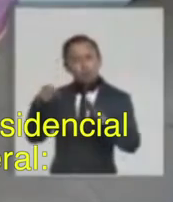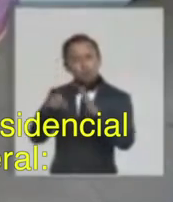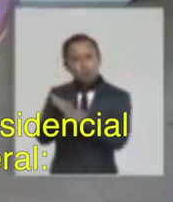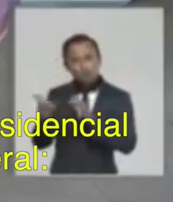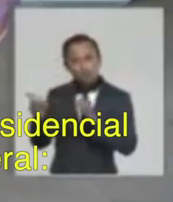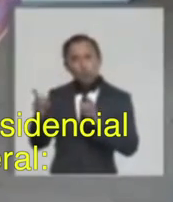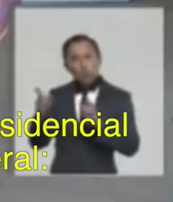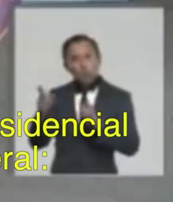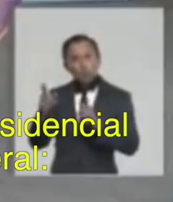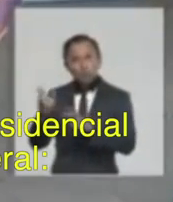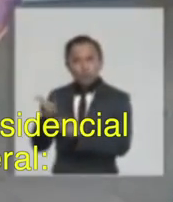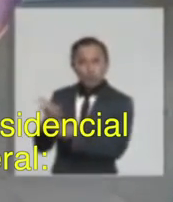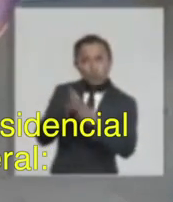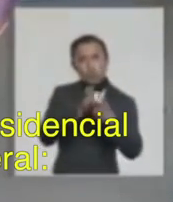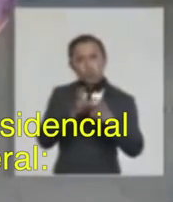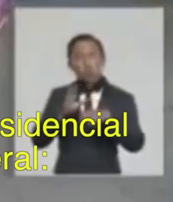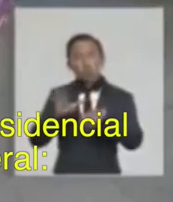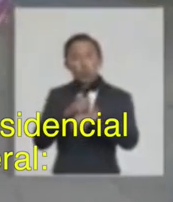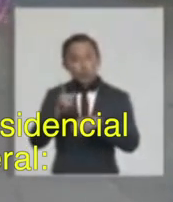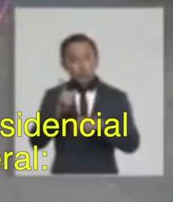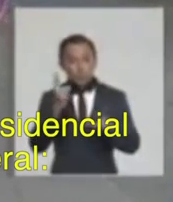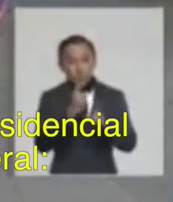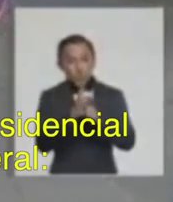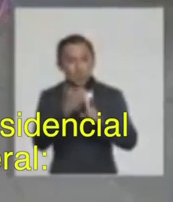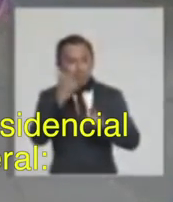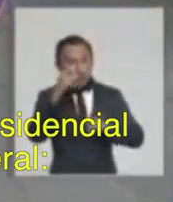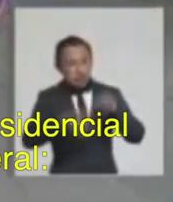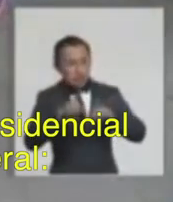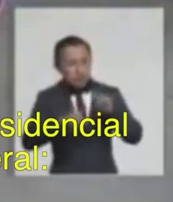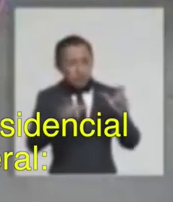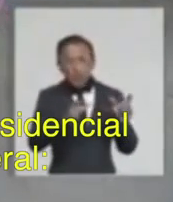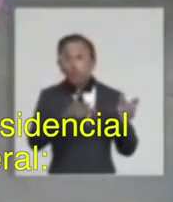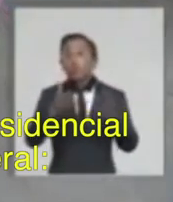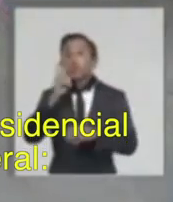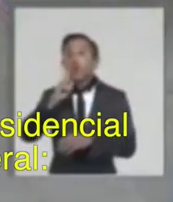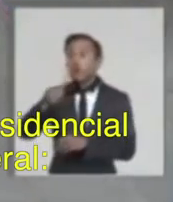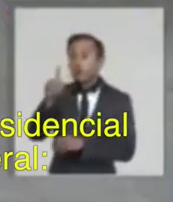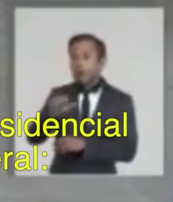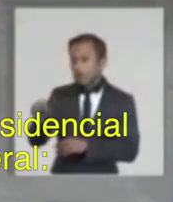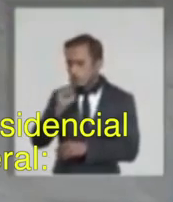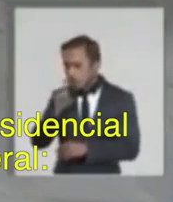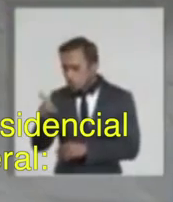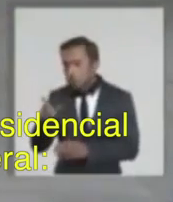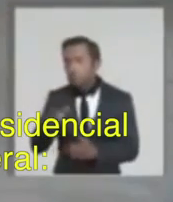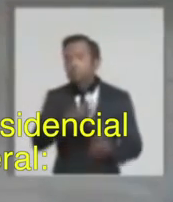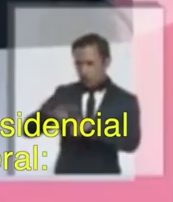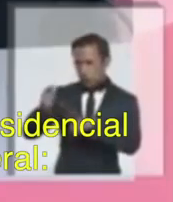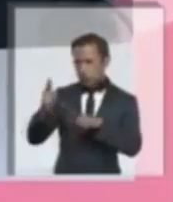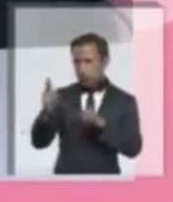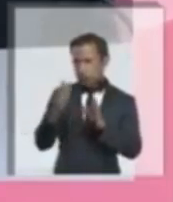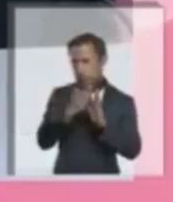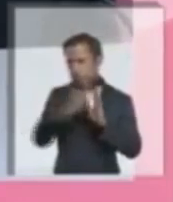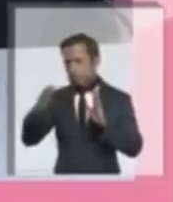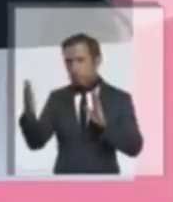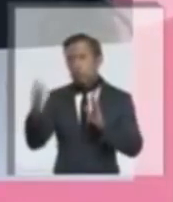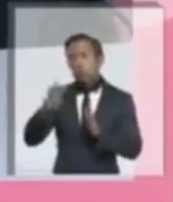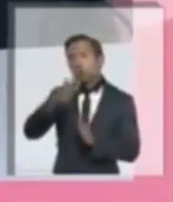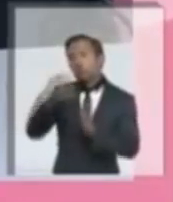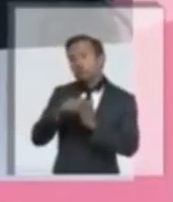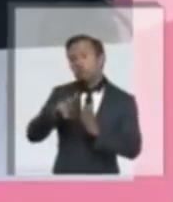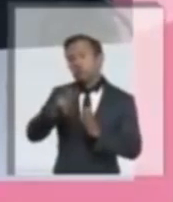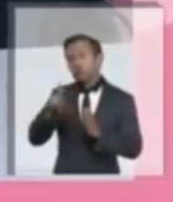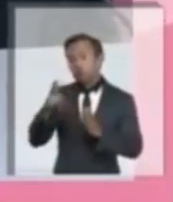INE confirmó como el primer debate presidencial realizado de acuerdo al formato aprobado por el Consejo General.